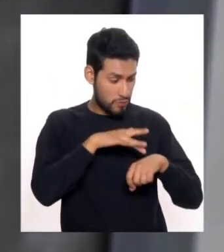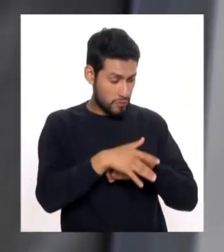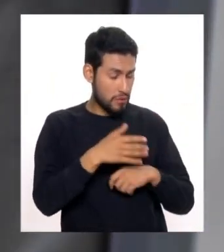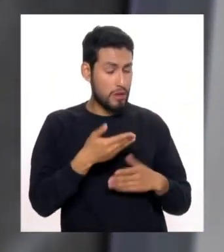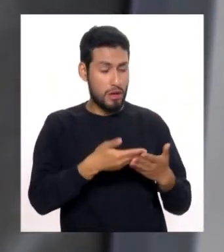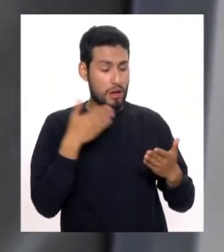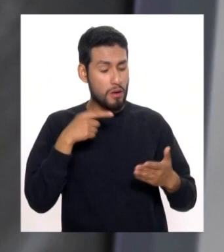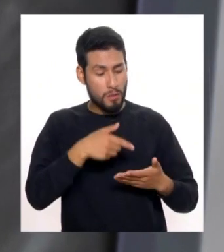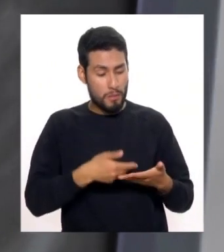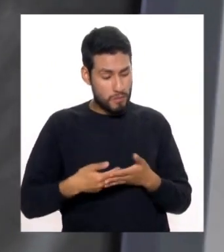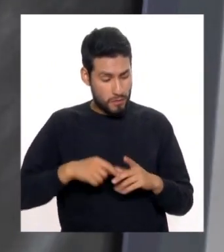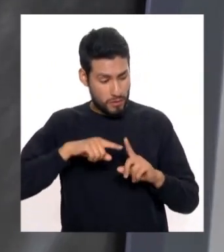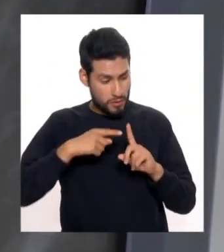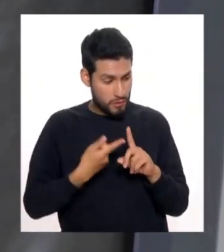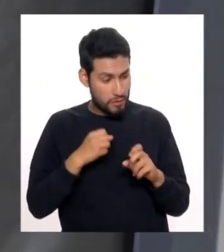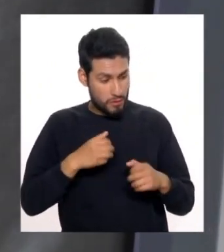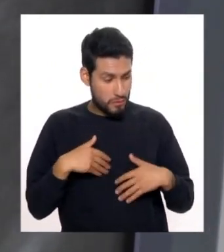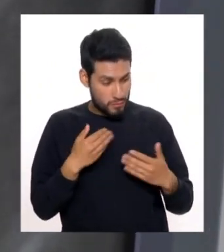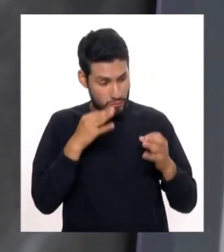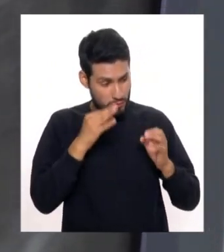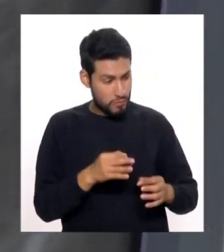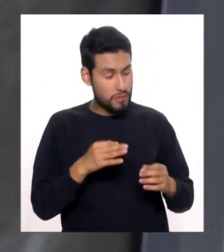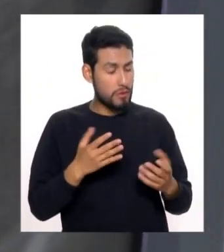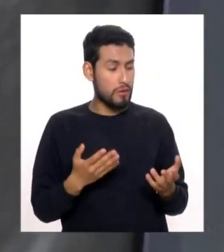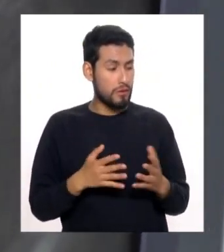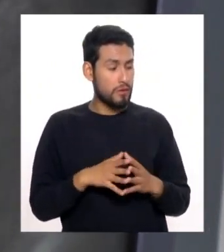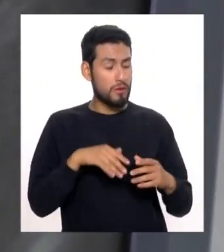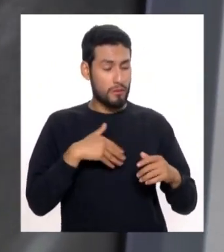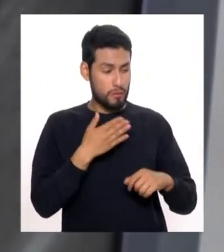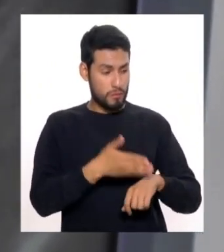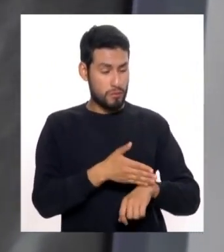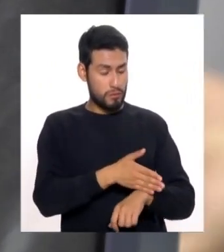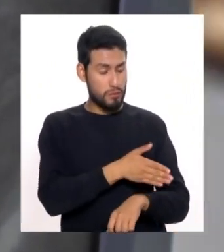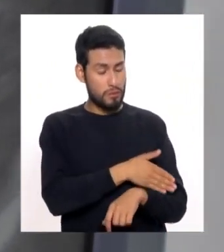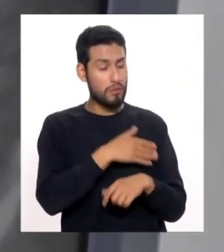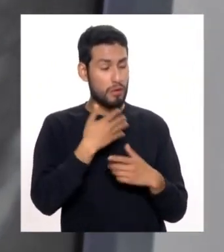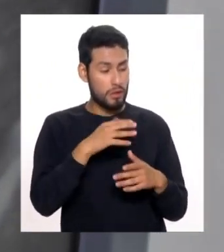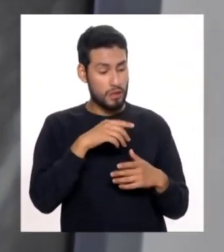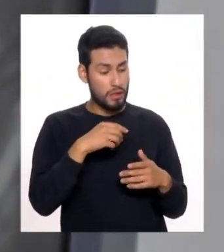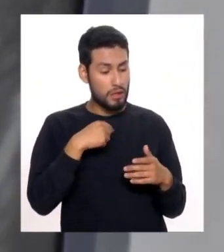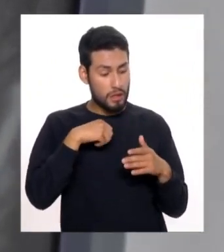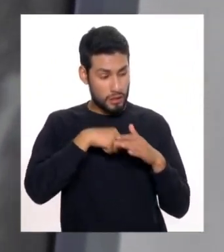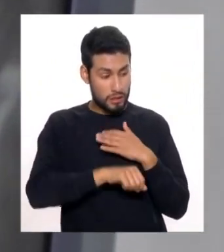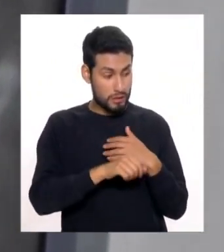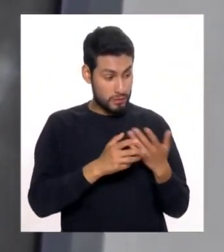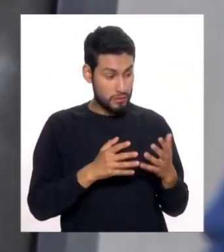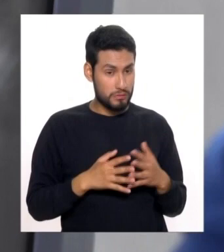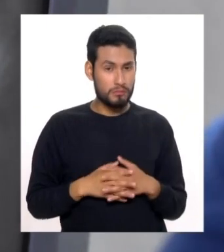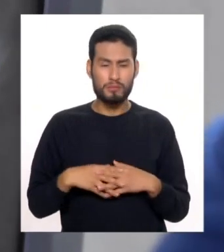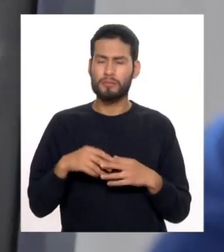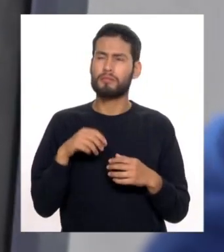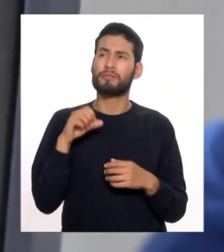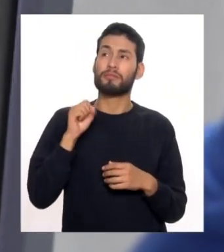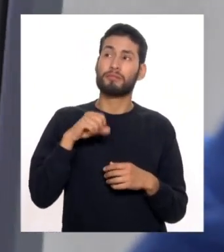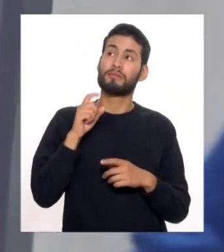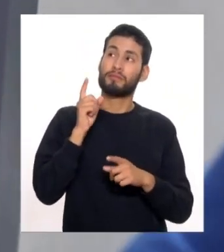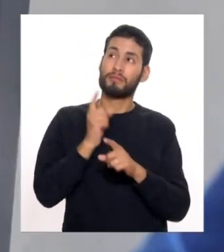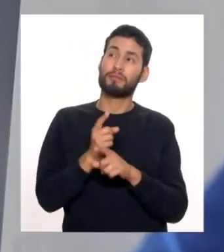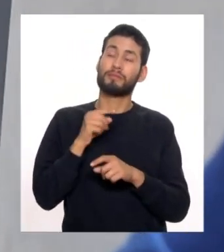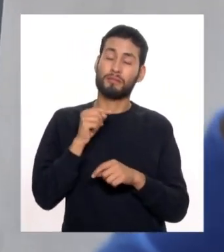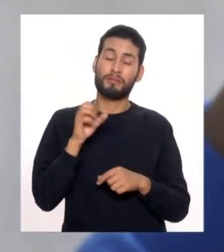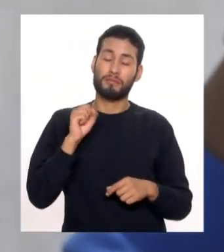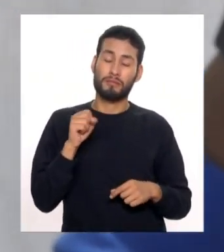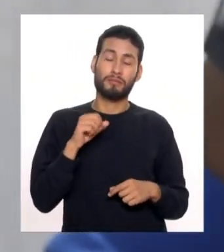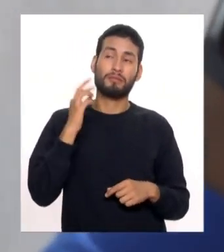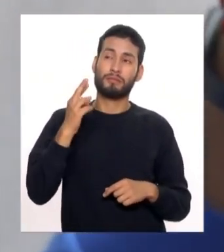previo de la condición de su bebé para así poder asegurar, digamos, una recuperación cuando ya él nazca, correcto? Sí, correcto. Es